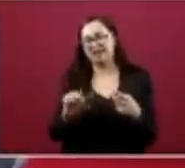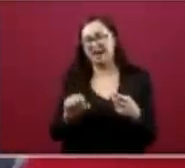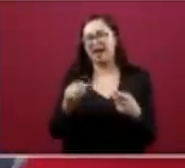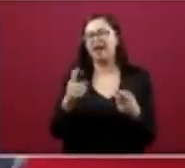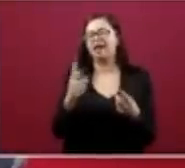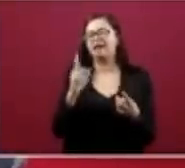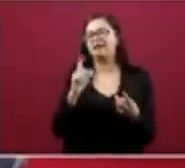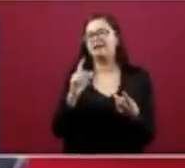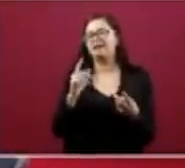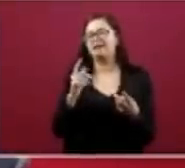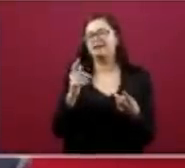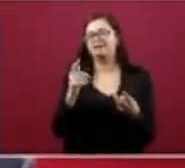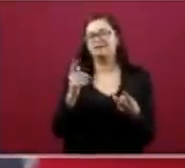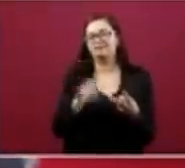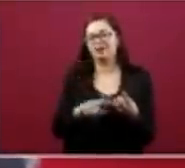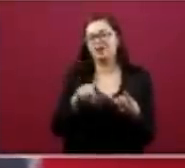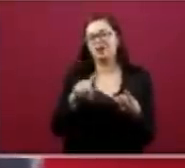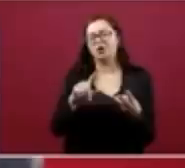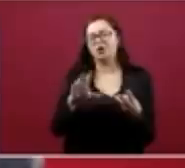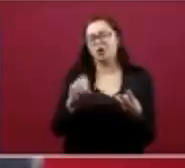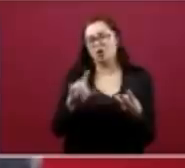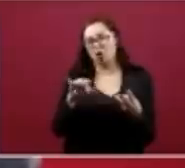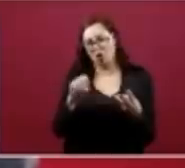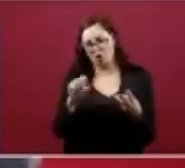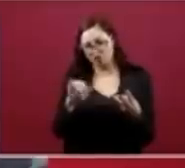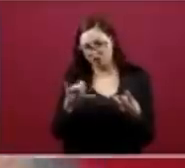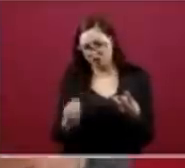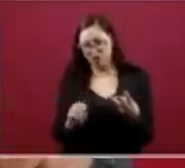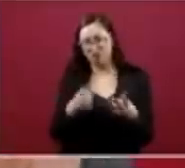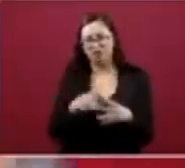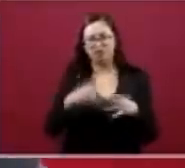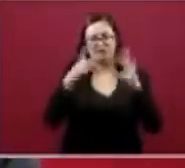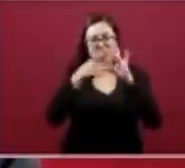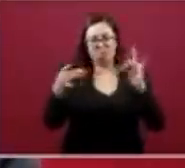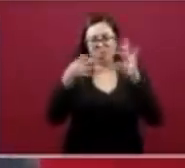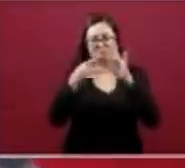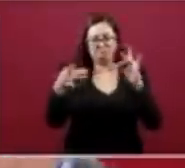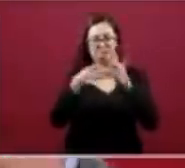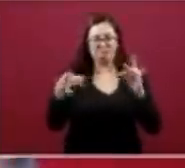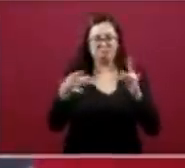y Luis Donaldo Colosio en el discurso